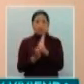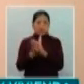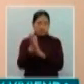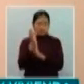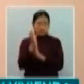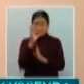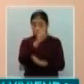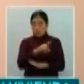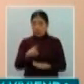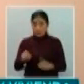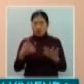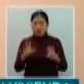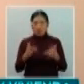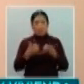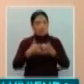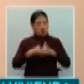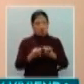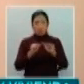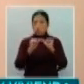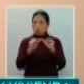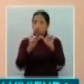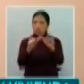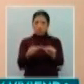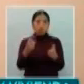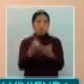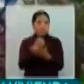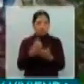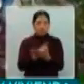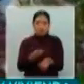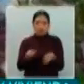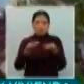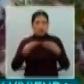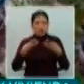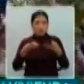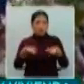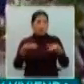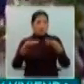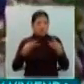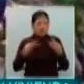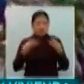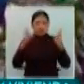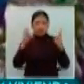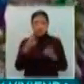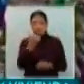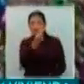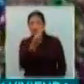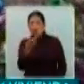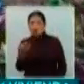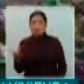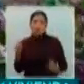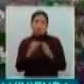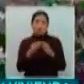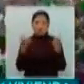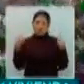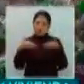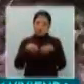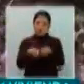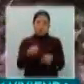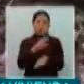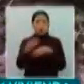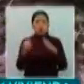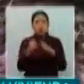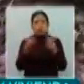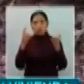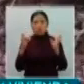están constantemente dándonos, digamos, algunos lineamientos para que